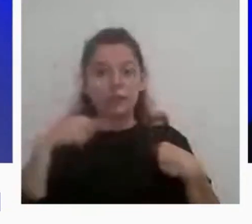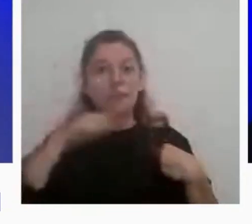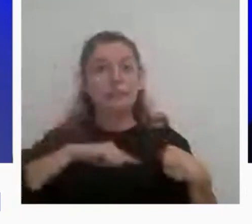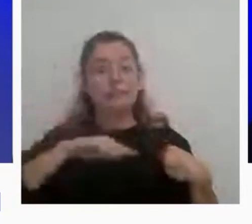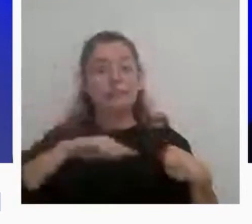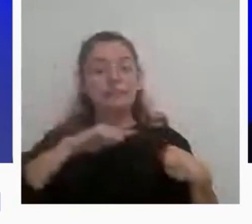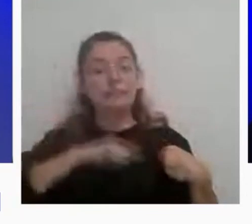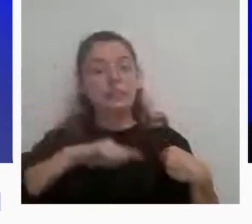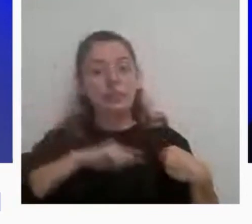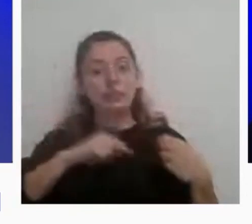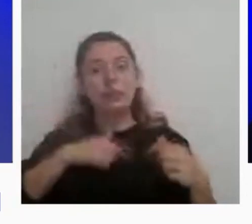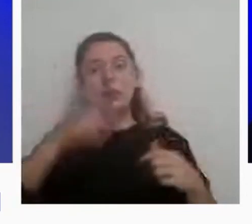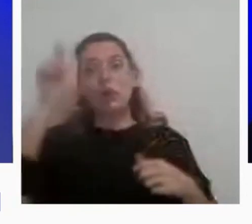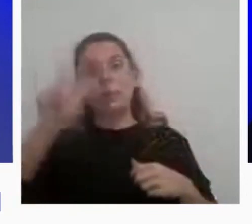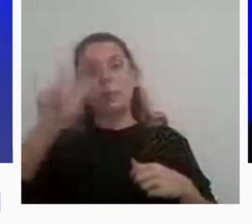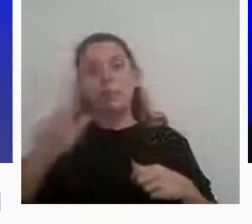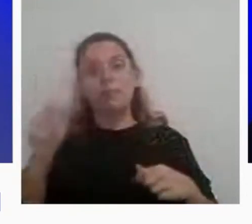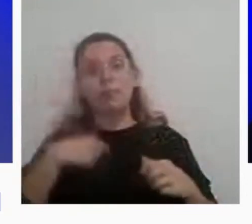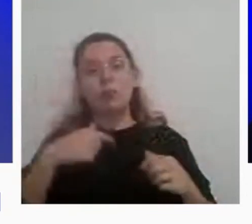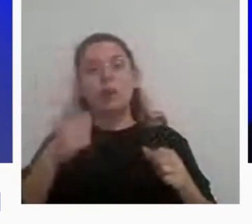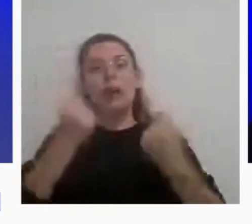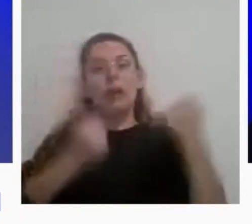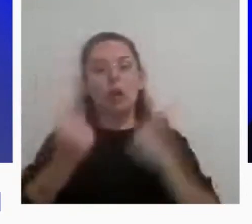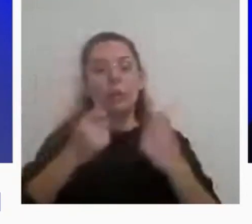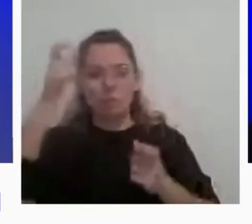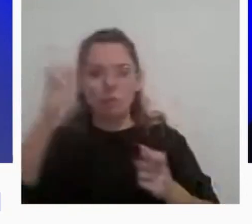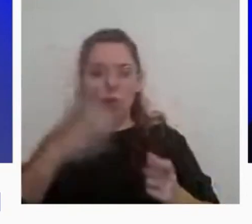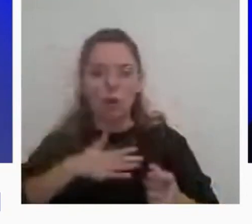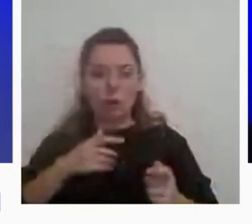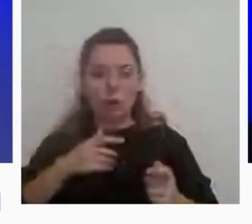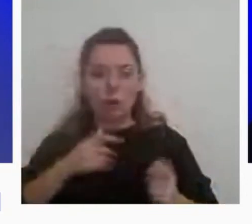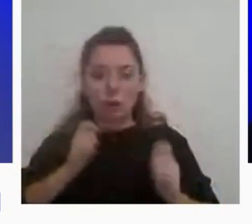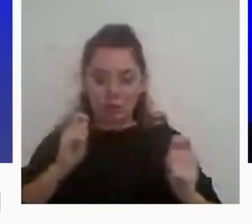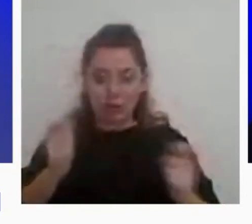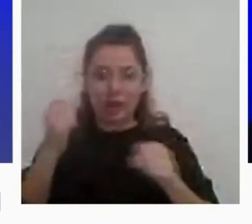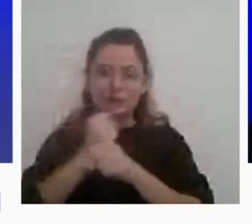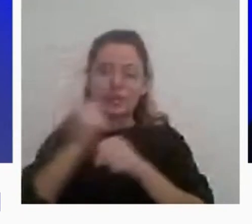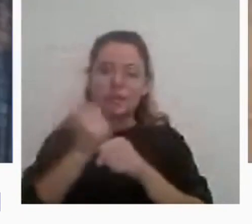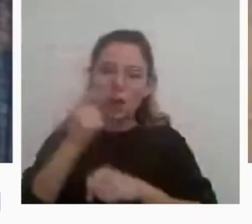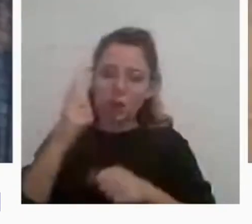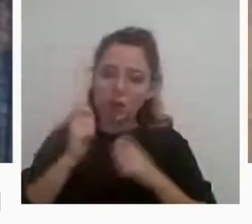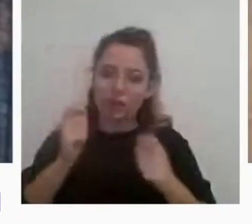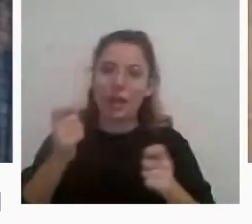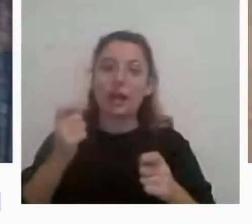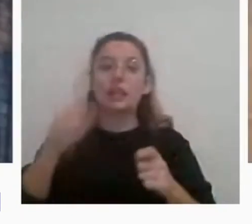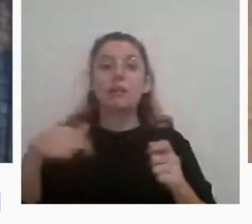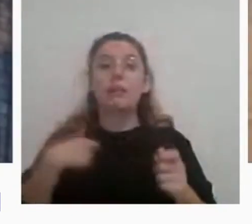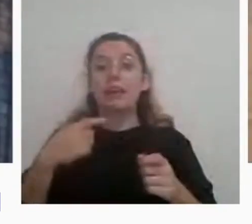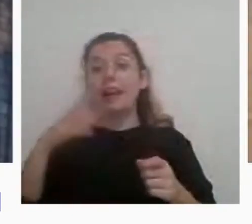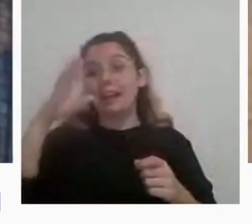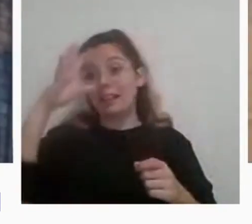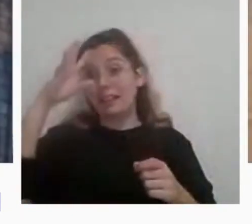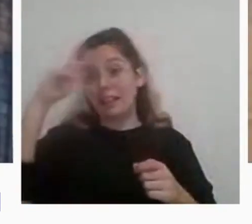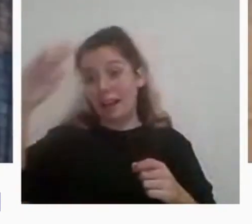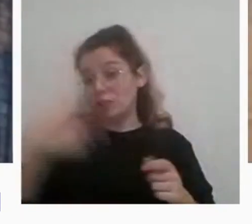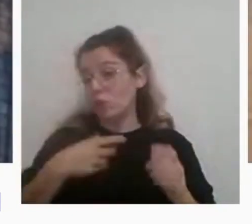querer aportar economía a mi pueblo y en el que dotar de trabajo y que el talento no se vaya, que siempre digo mucho a los emprendedores y emprendedoras,